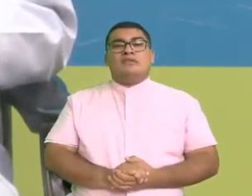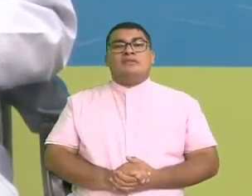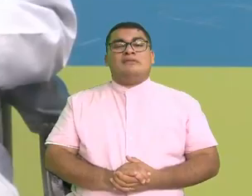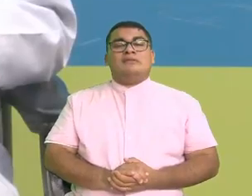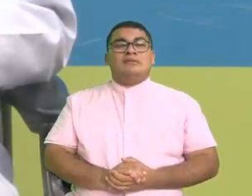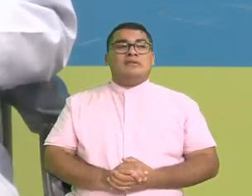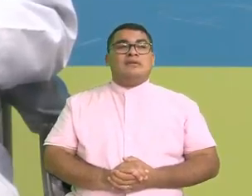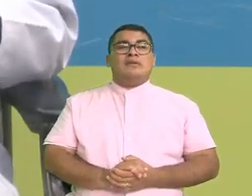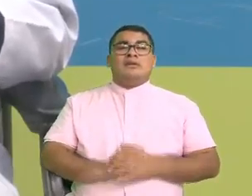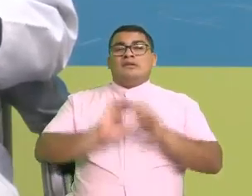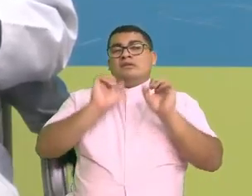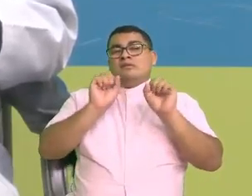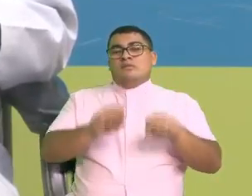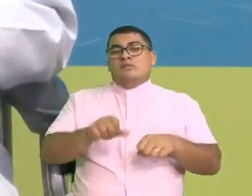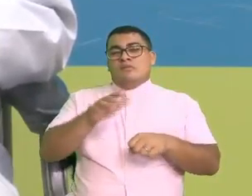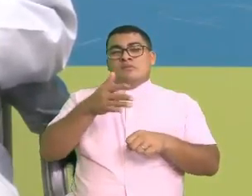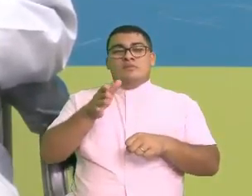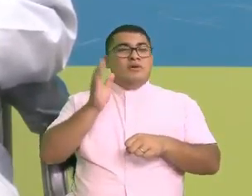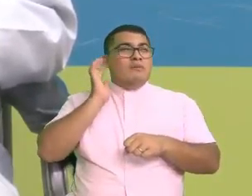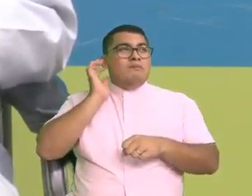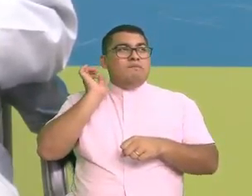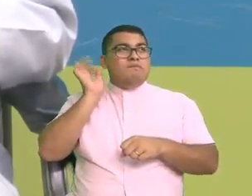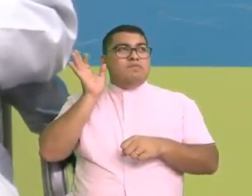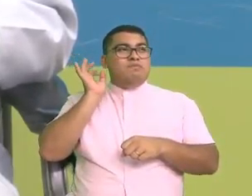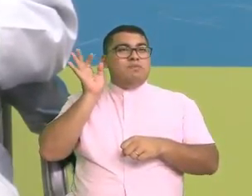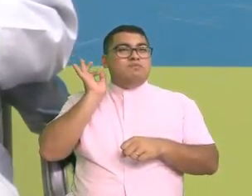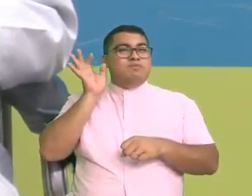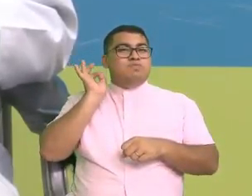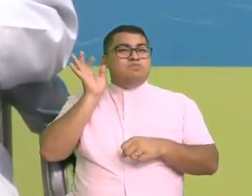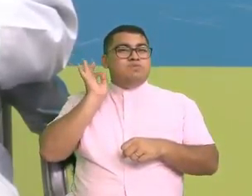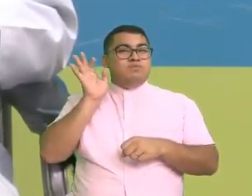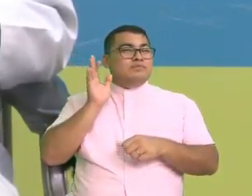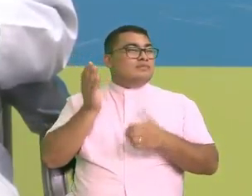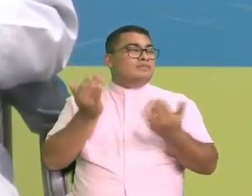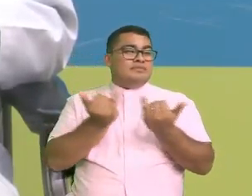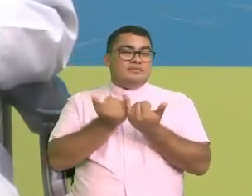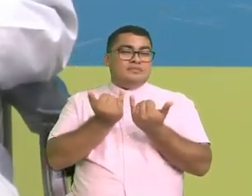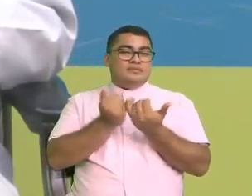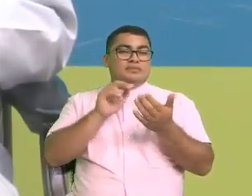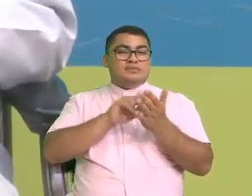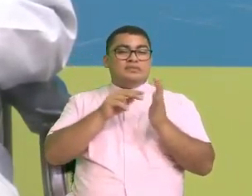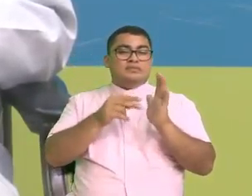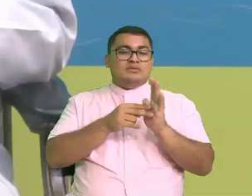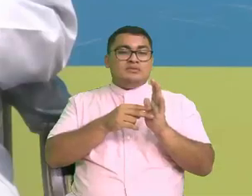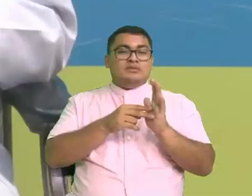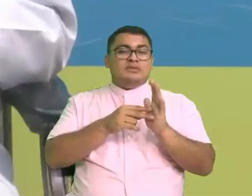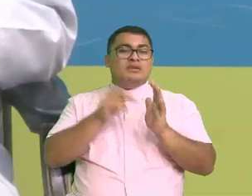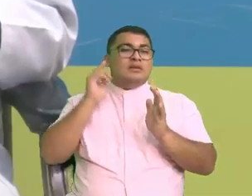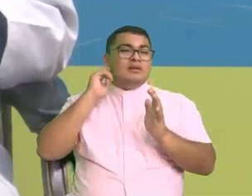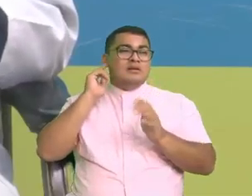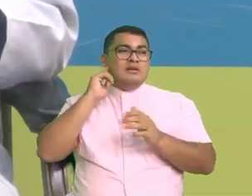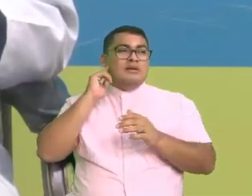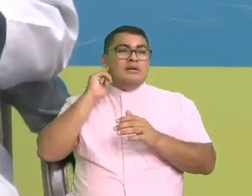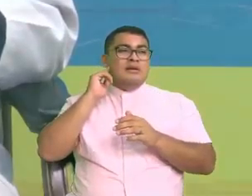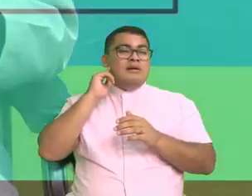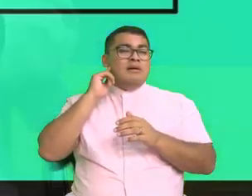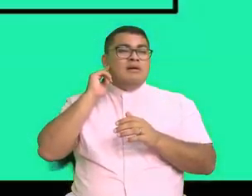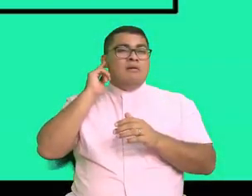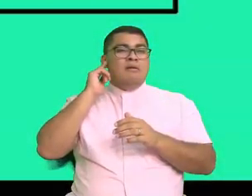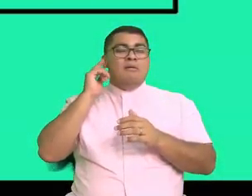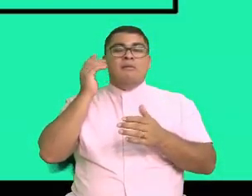puede haber una especie como burbujeo. Burbujeo, eso significa de que está inflamada